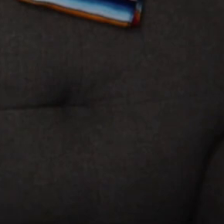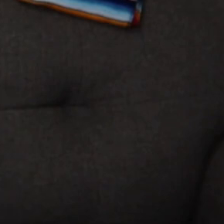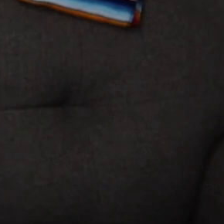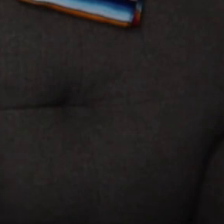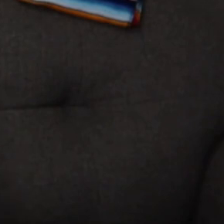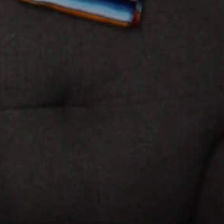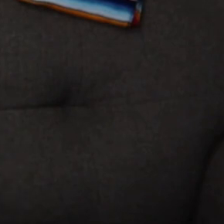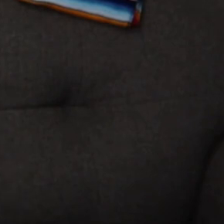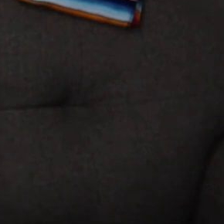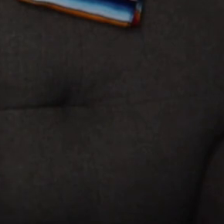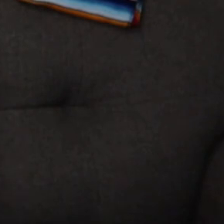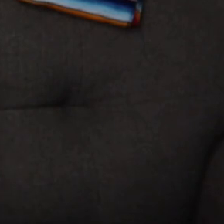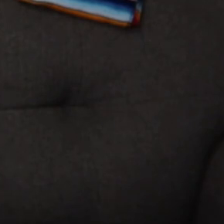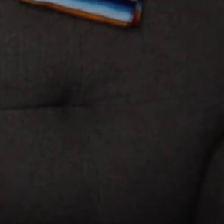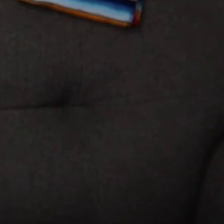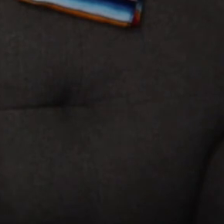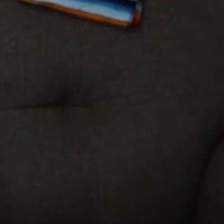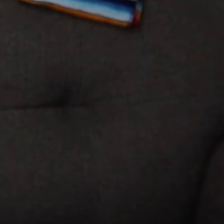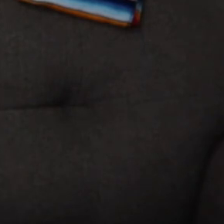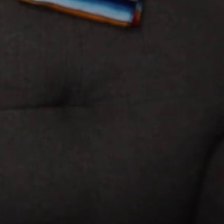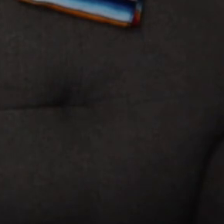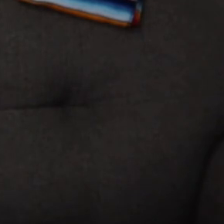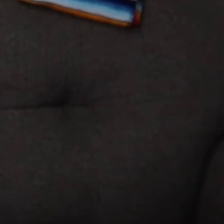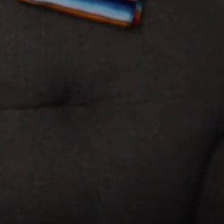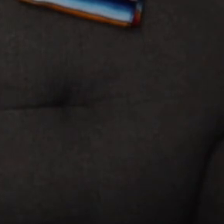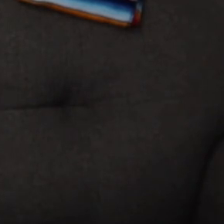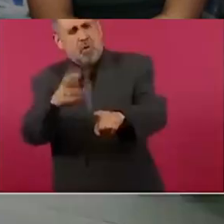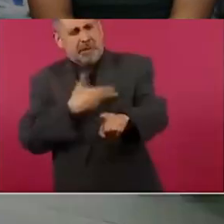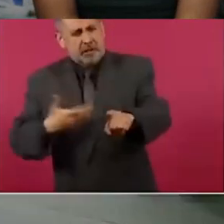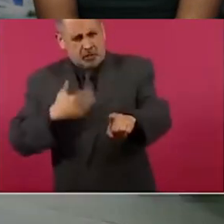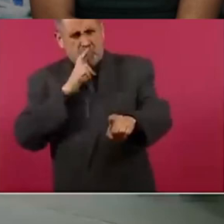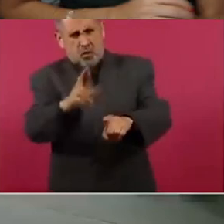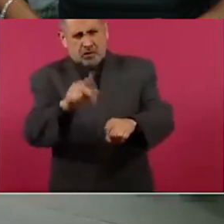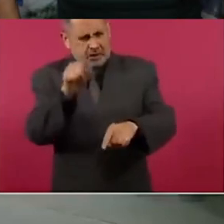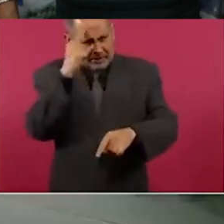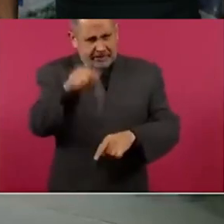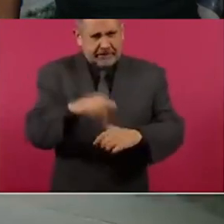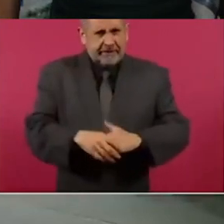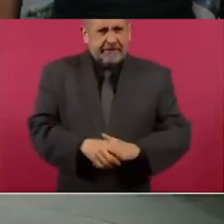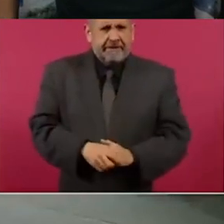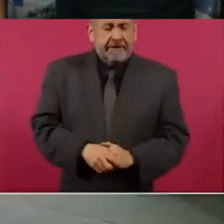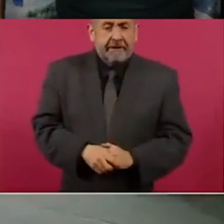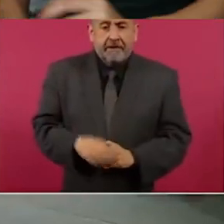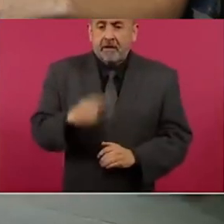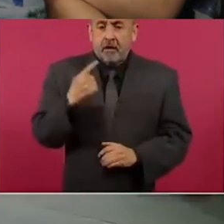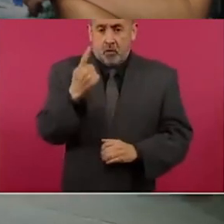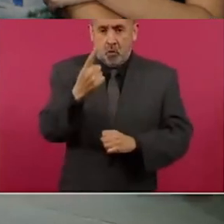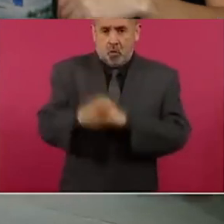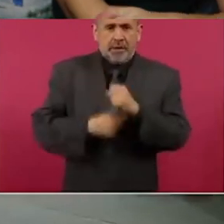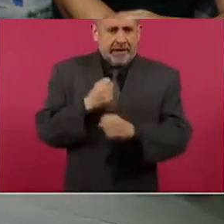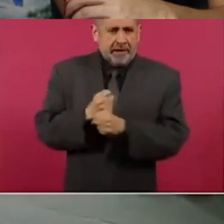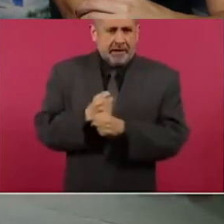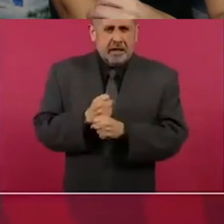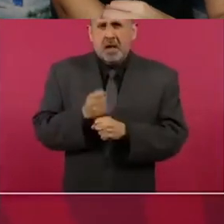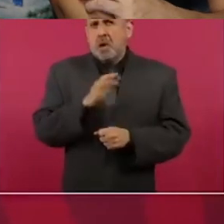vemos en mis otras redes sociales, en todas estoy como Alexa López Col. Ahora sí, mijos, nos fuimos. El año próximo,